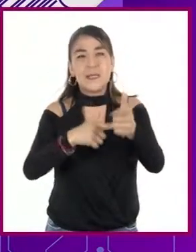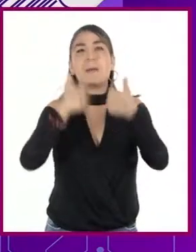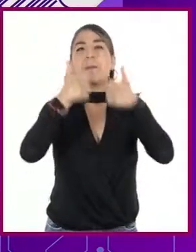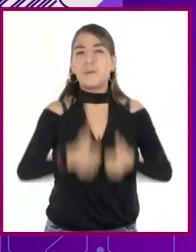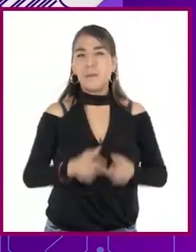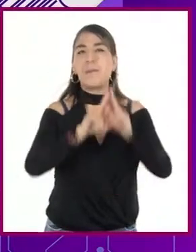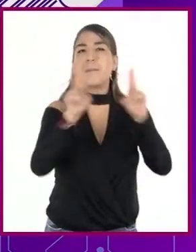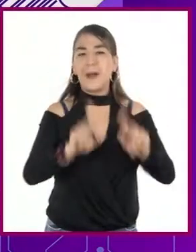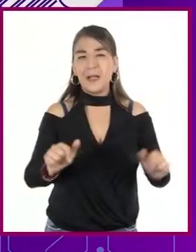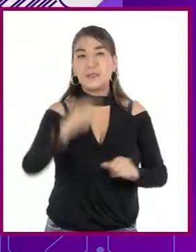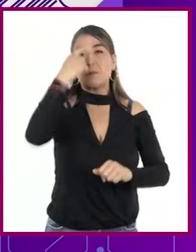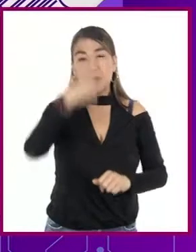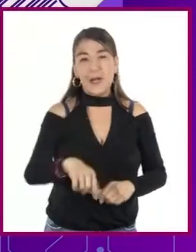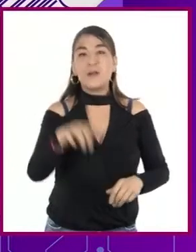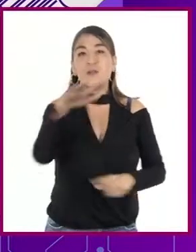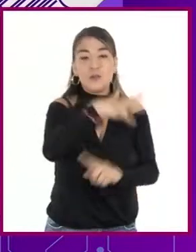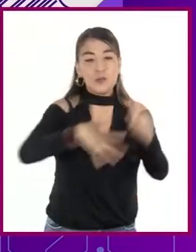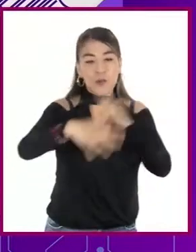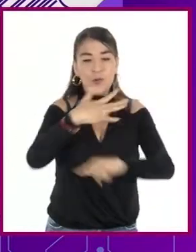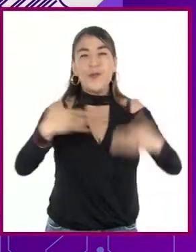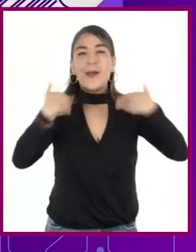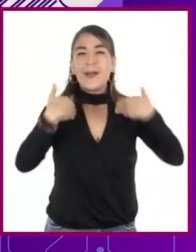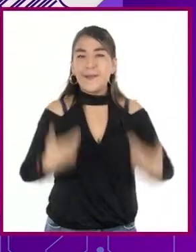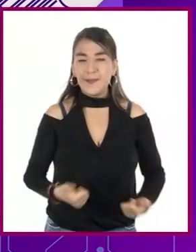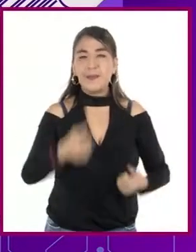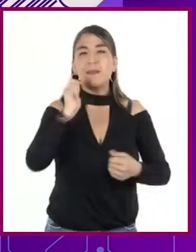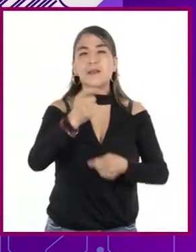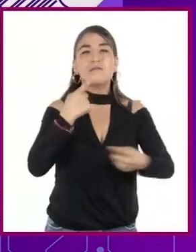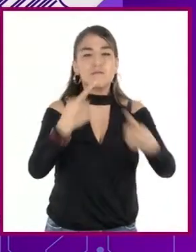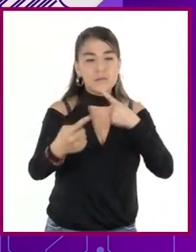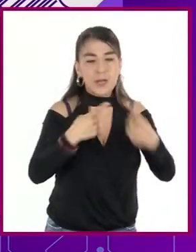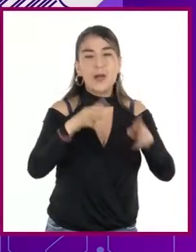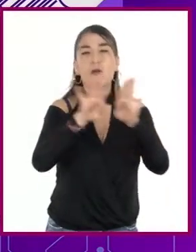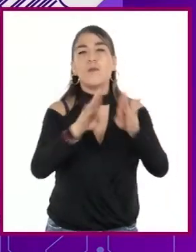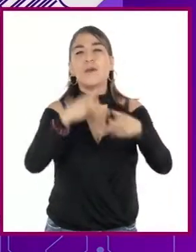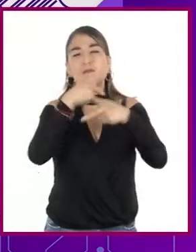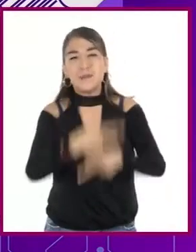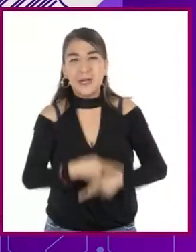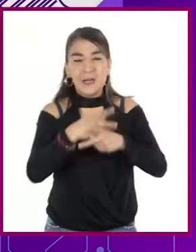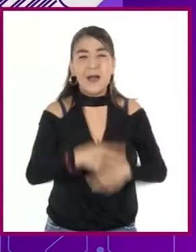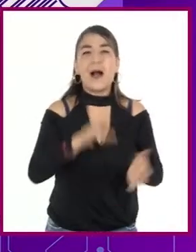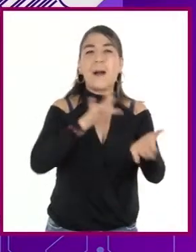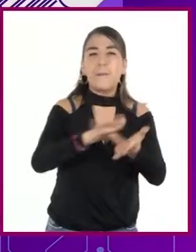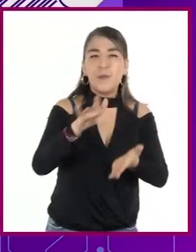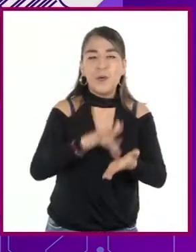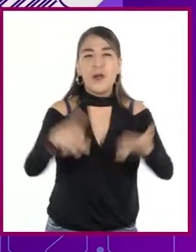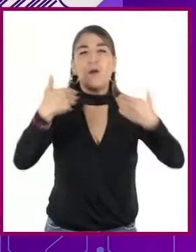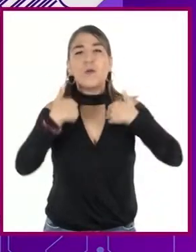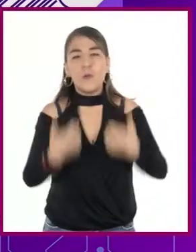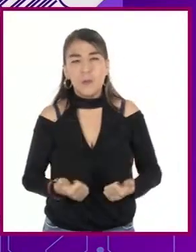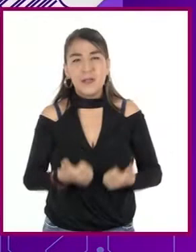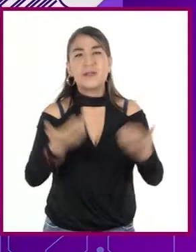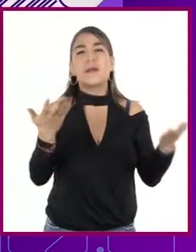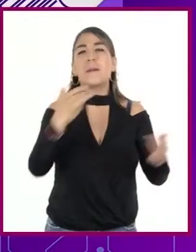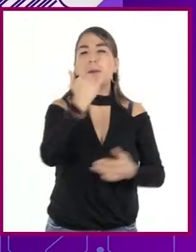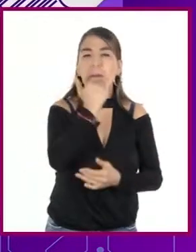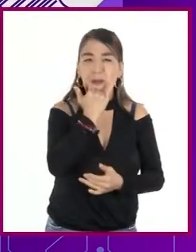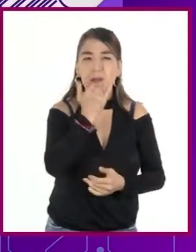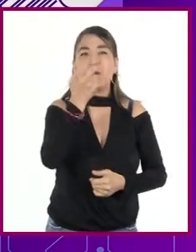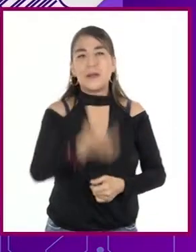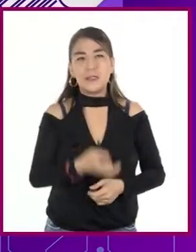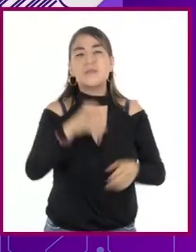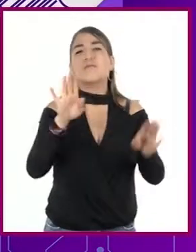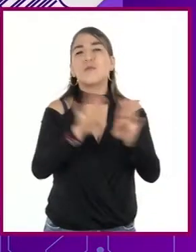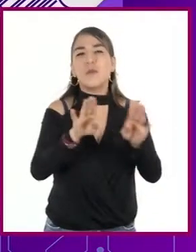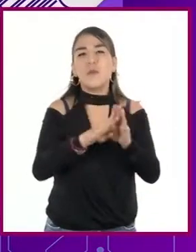consigue cuando entendamos que dialogar, tolerar, apoyar, comprender, perdonar son tareas diarias en